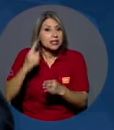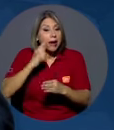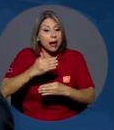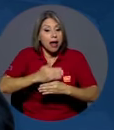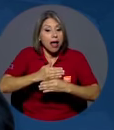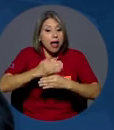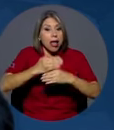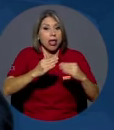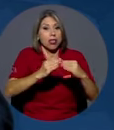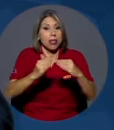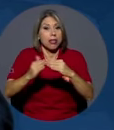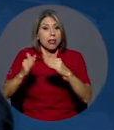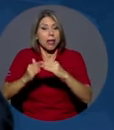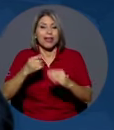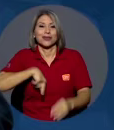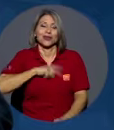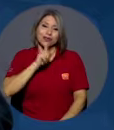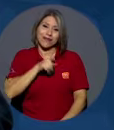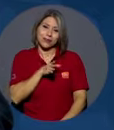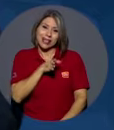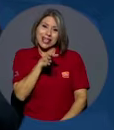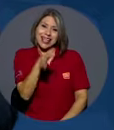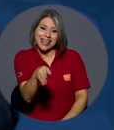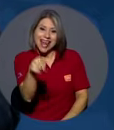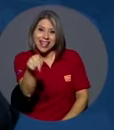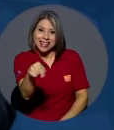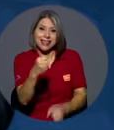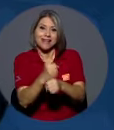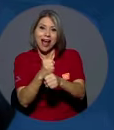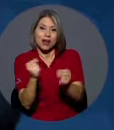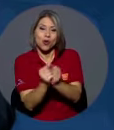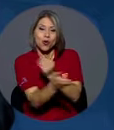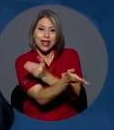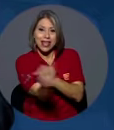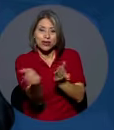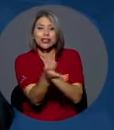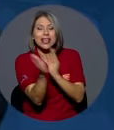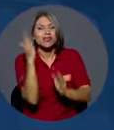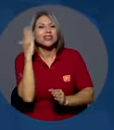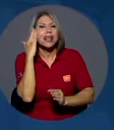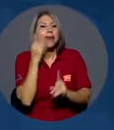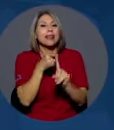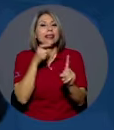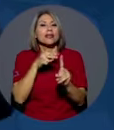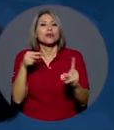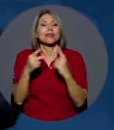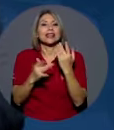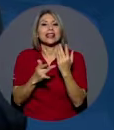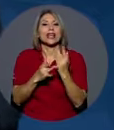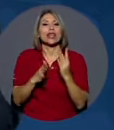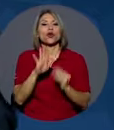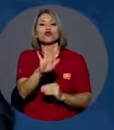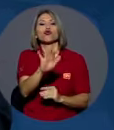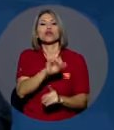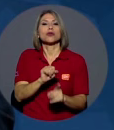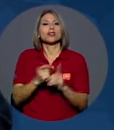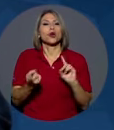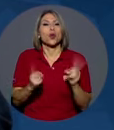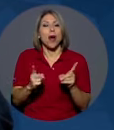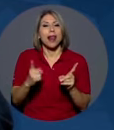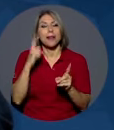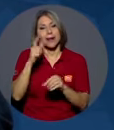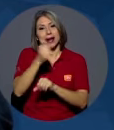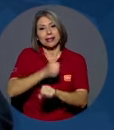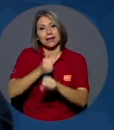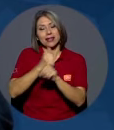a las localidades, trabajar con los vecinos y hacerles ver un poco cuál es su realidad desde el punto de vista técnico para definir esa